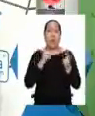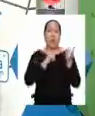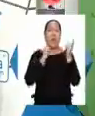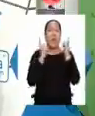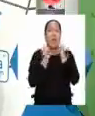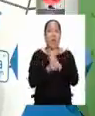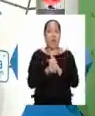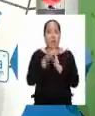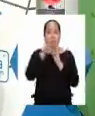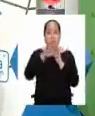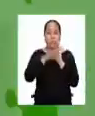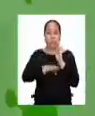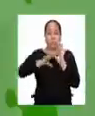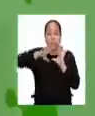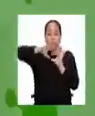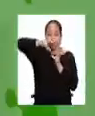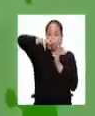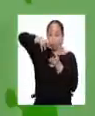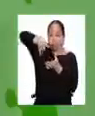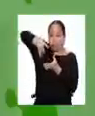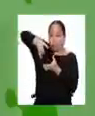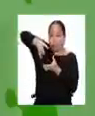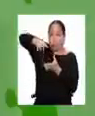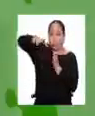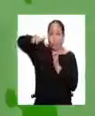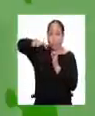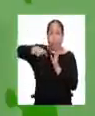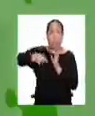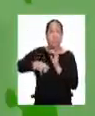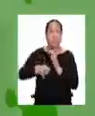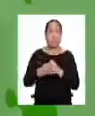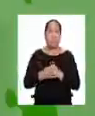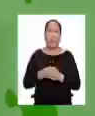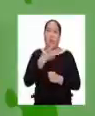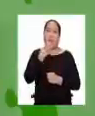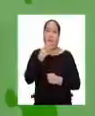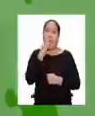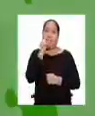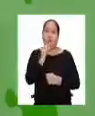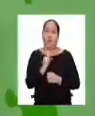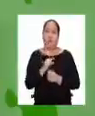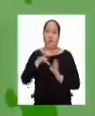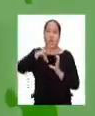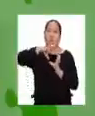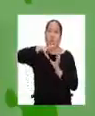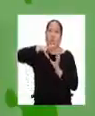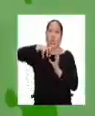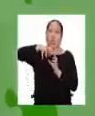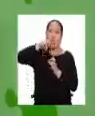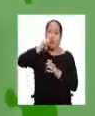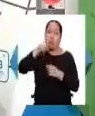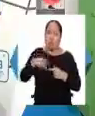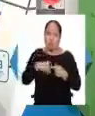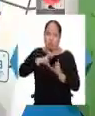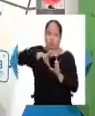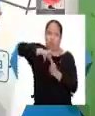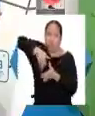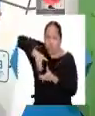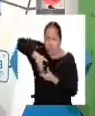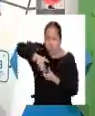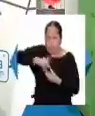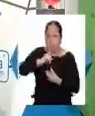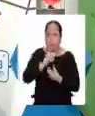reducir el movimiento de la Tierra. Ay, no, pues por calentar un poquito el planeta no creo que nos vamos a hacer que la Tierra deje de girar, ¿no?